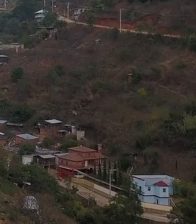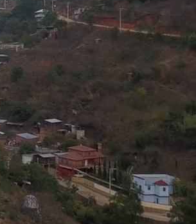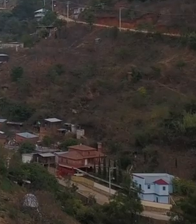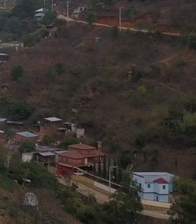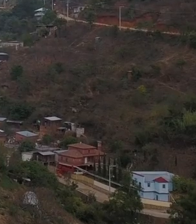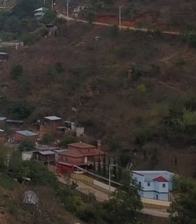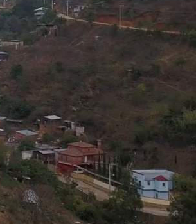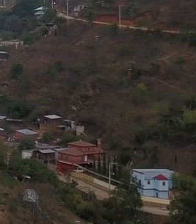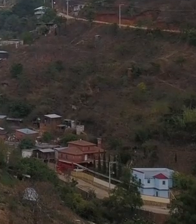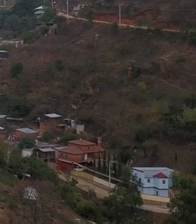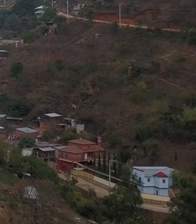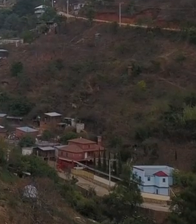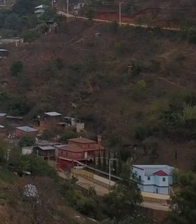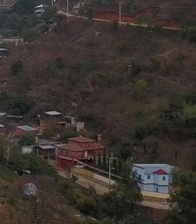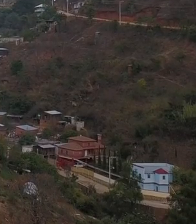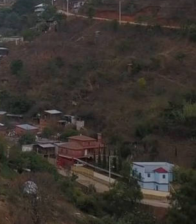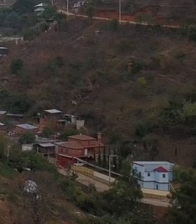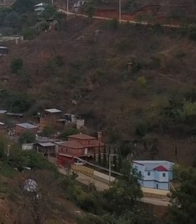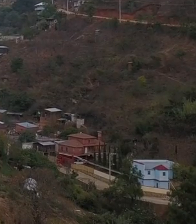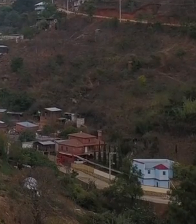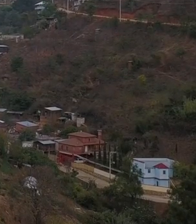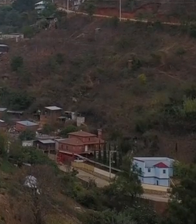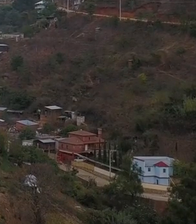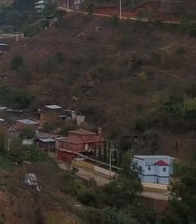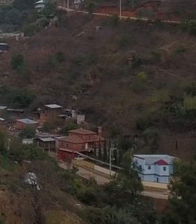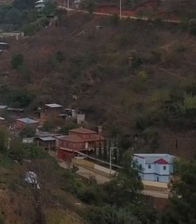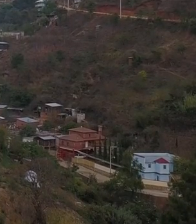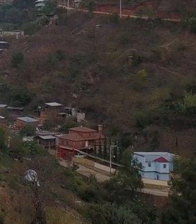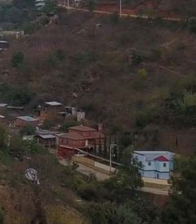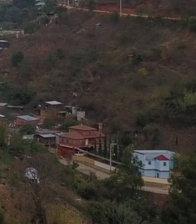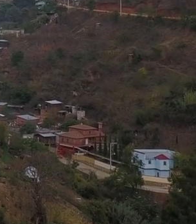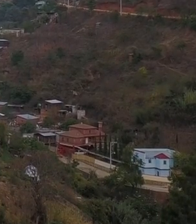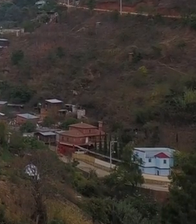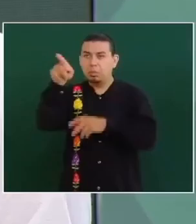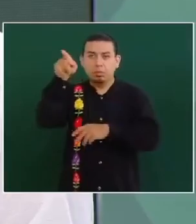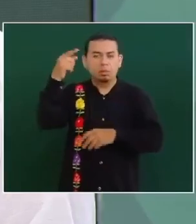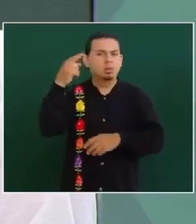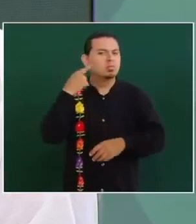México de manera gratuita.